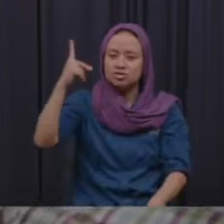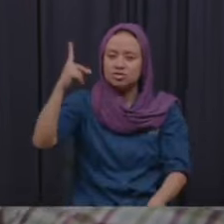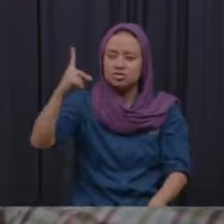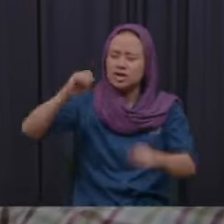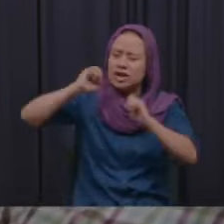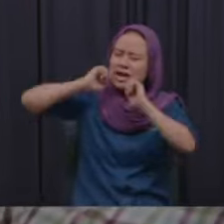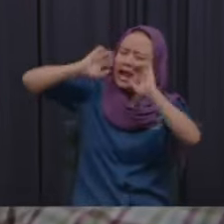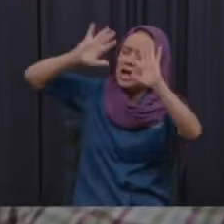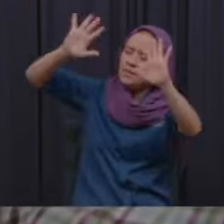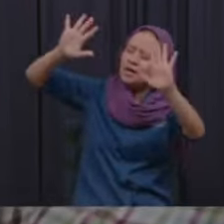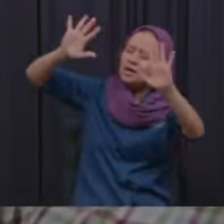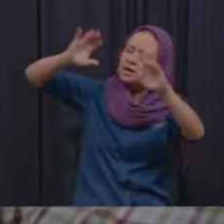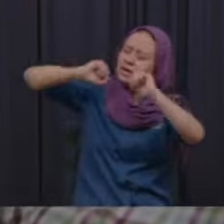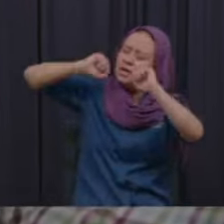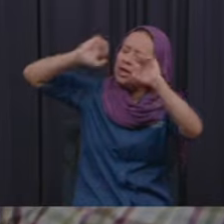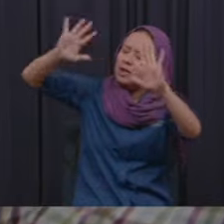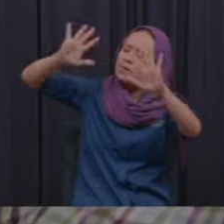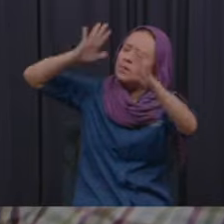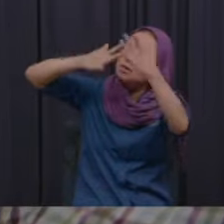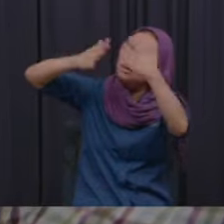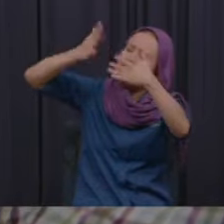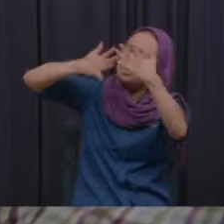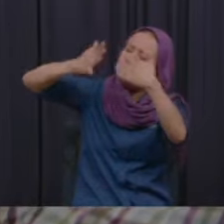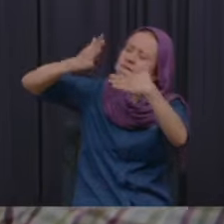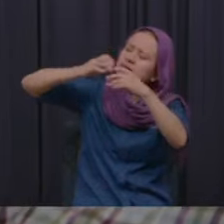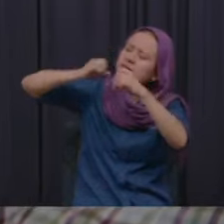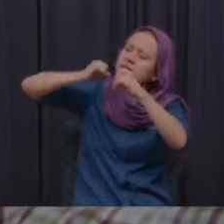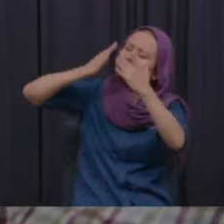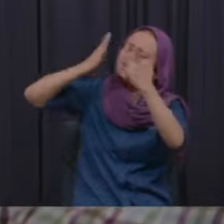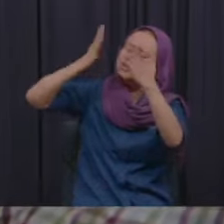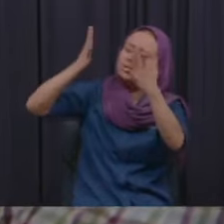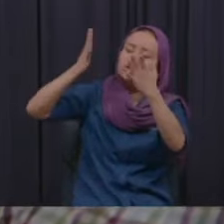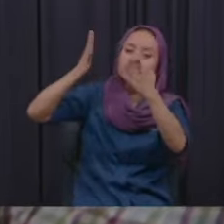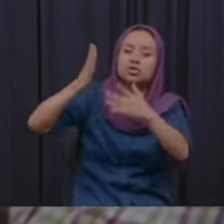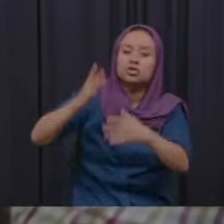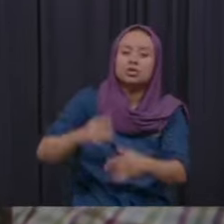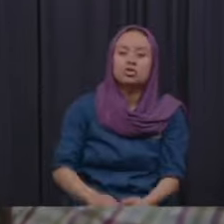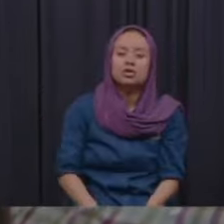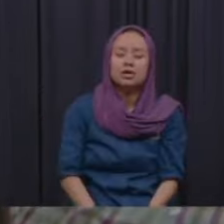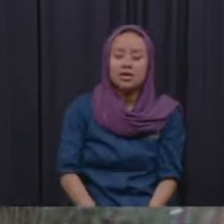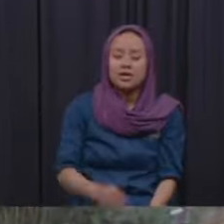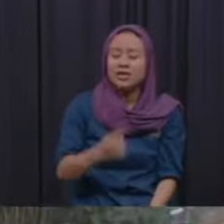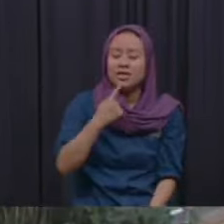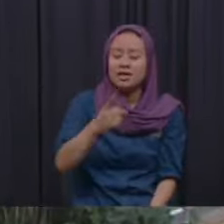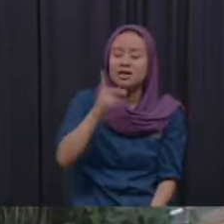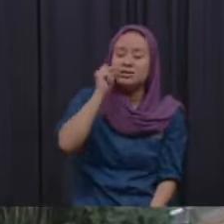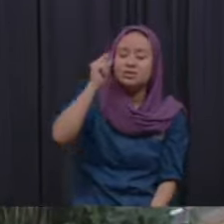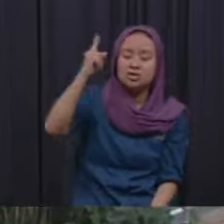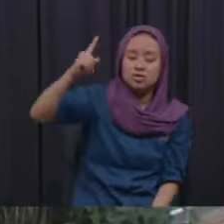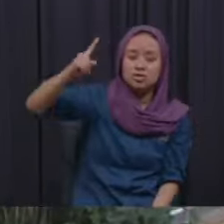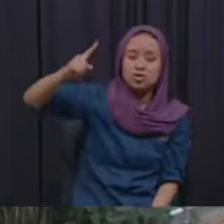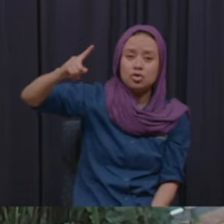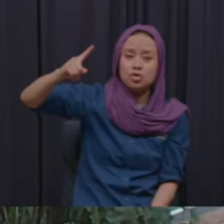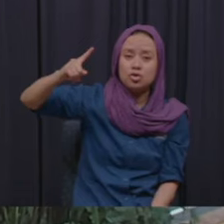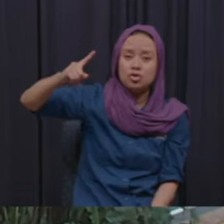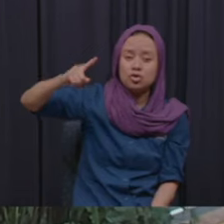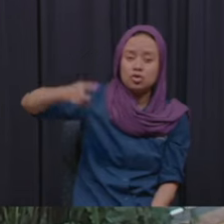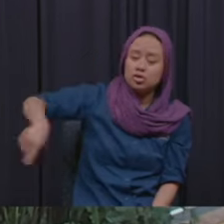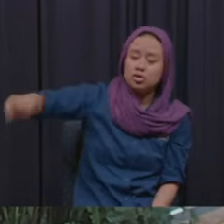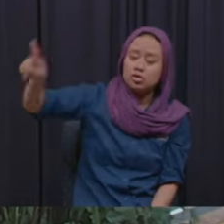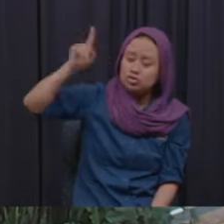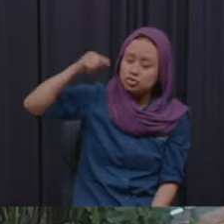voz, levanta tu voz. Levanta tu voz. Y Rababasei. Más son los que están